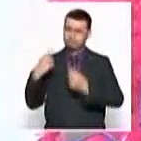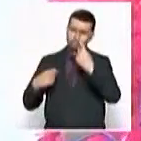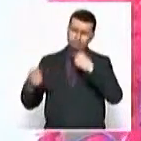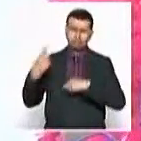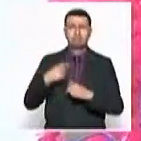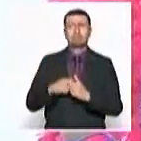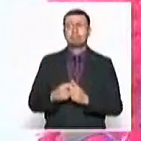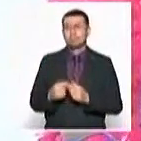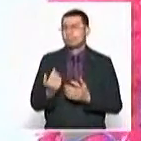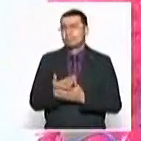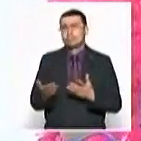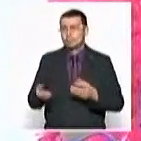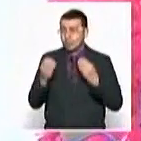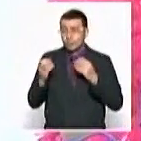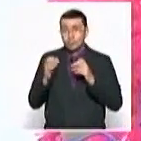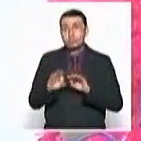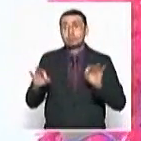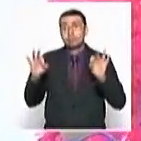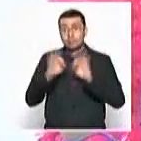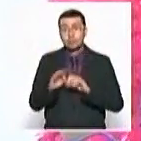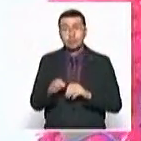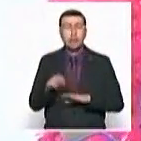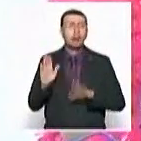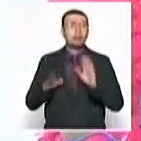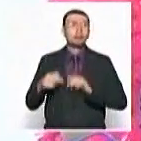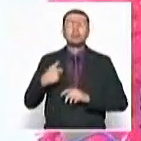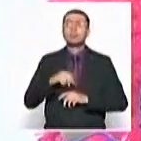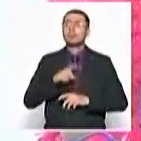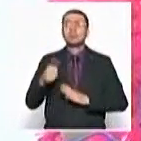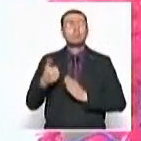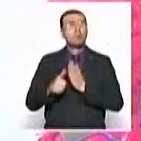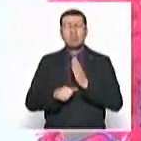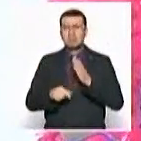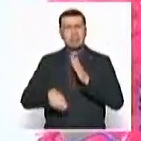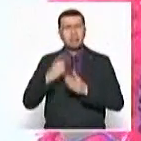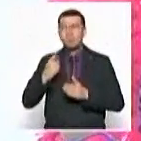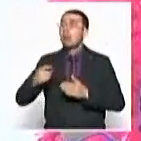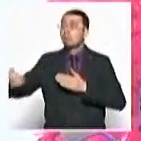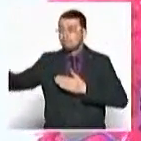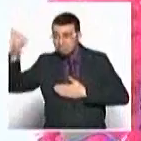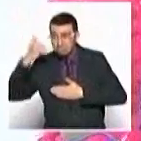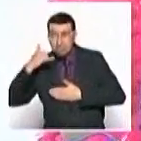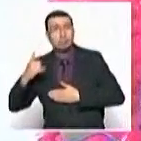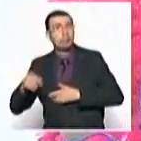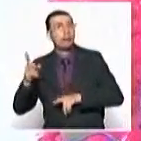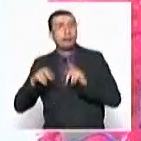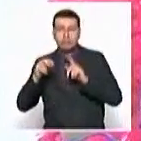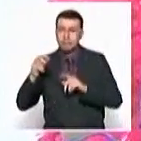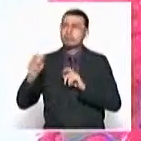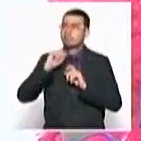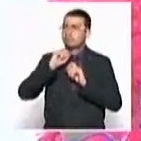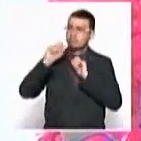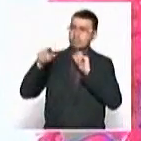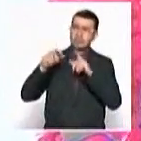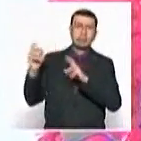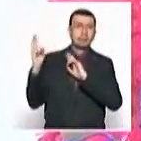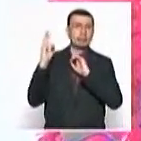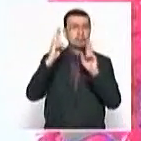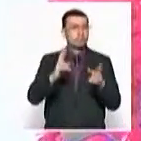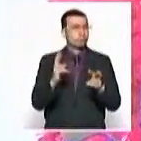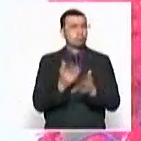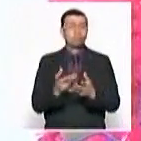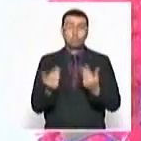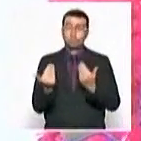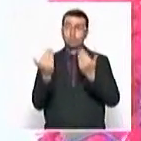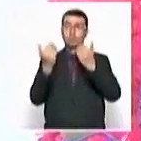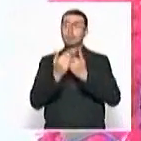Twitter, el correo electrónico, cuando hacemos los programas en directo, pues la línea gratis es una maravilla. Hoy